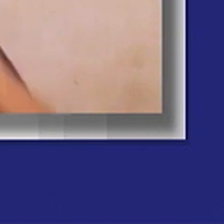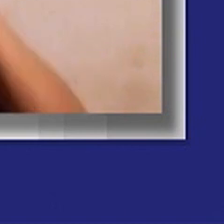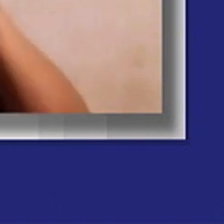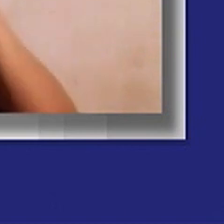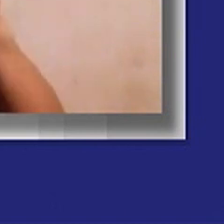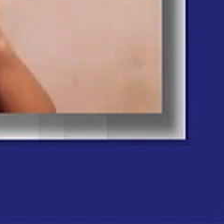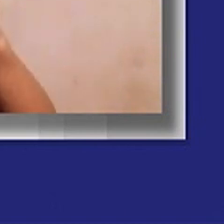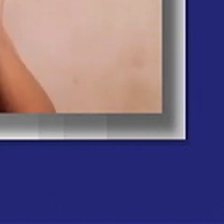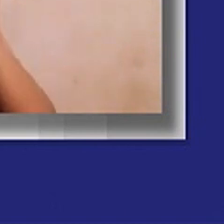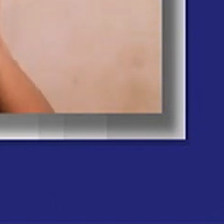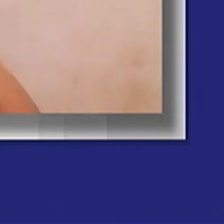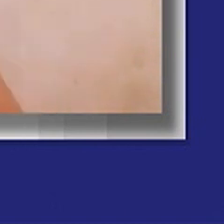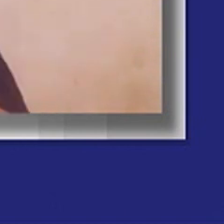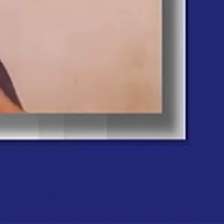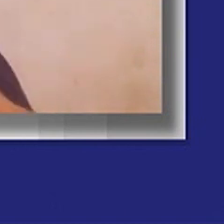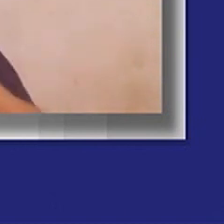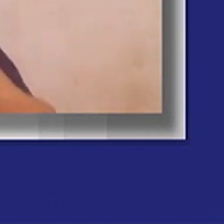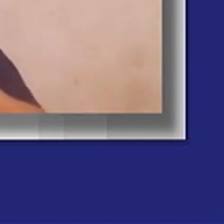control,